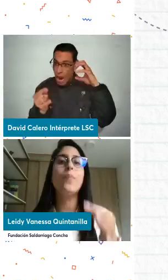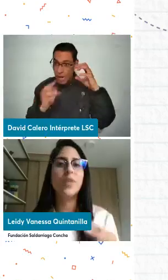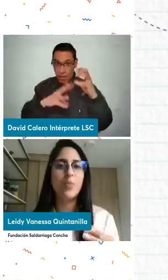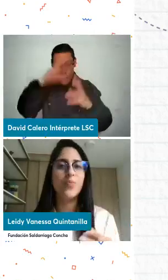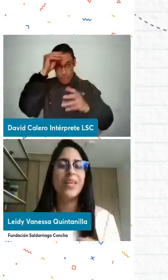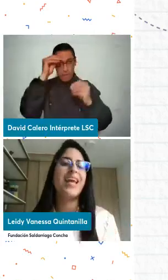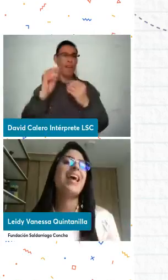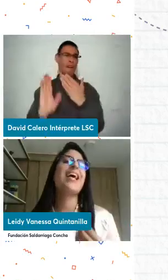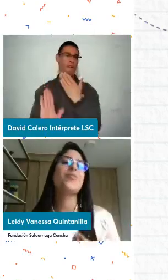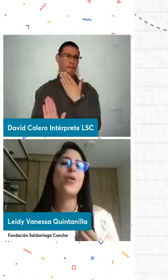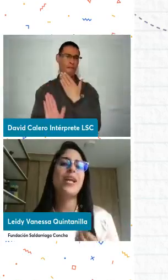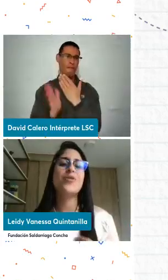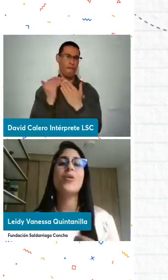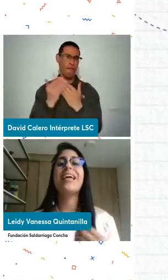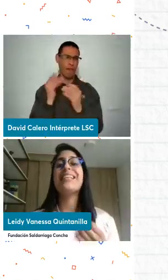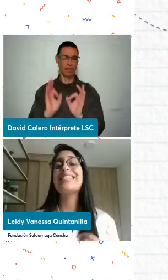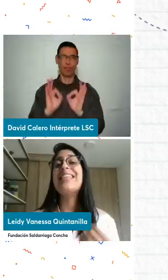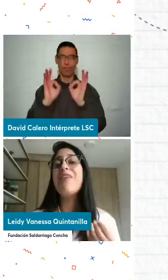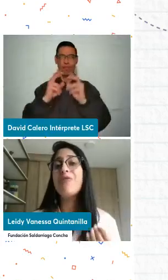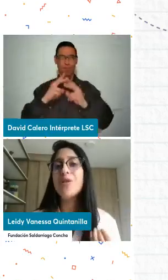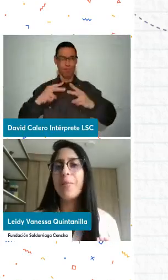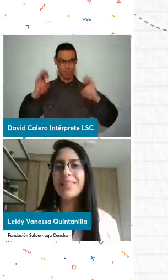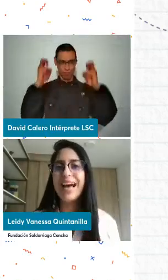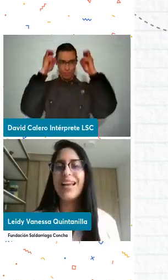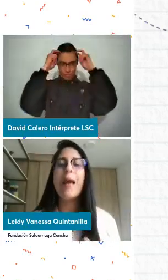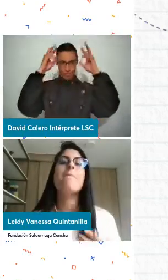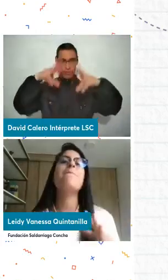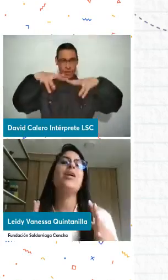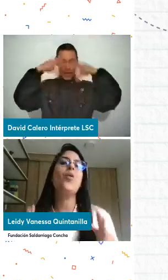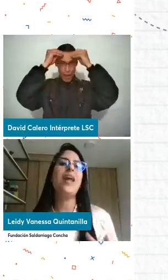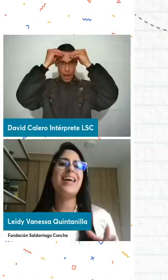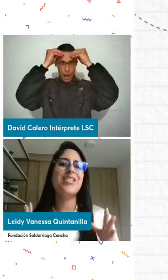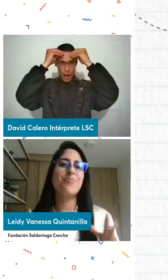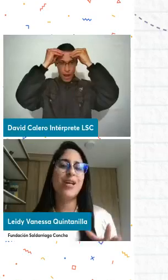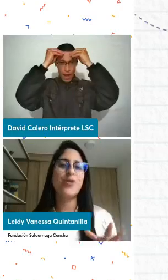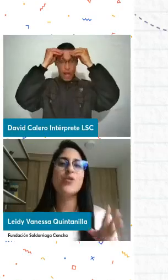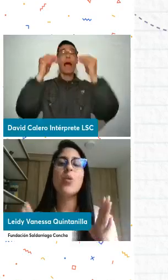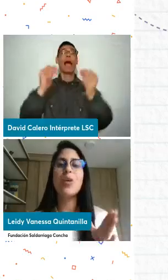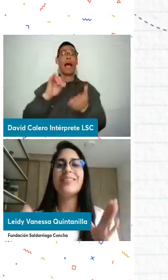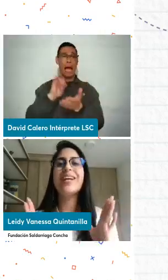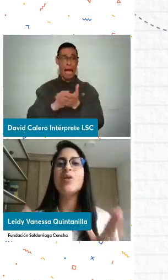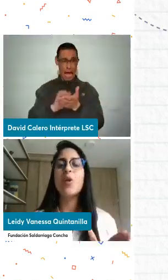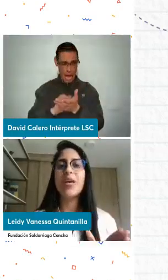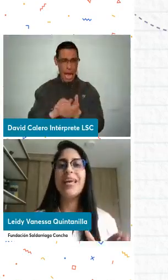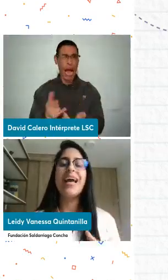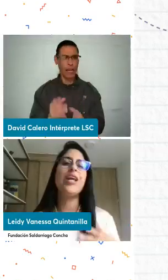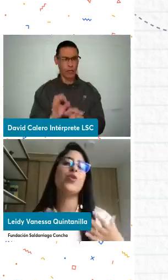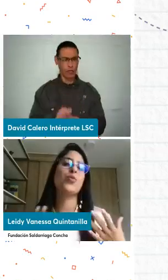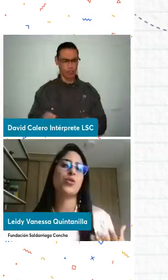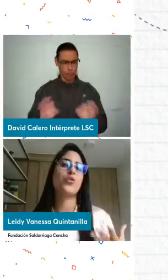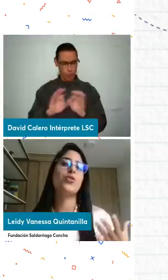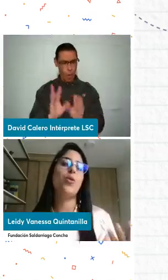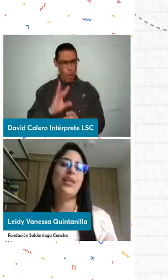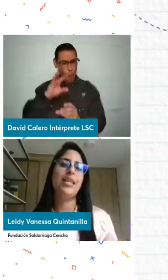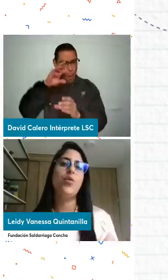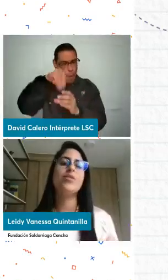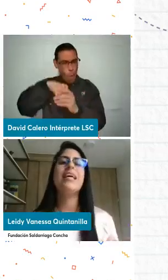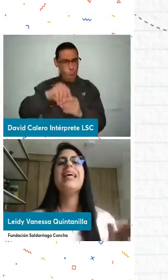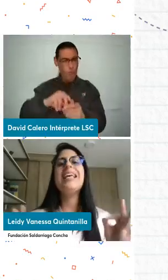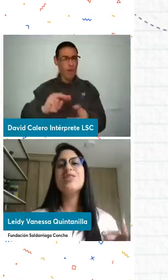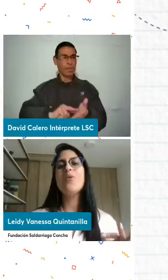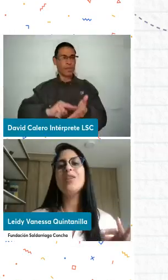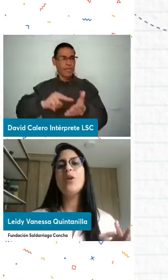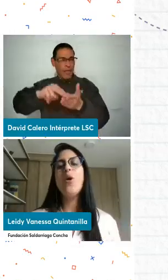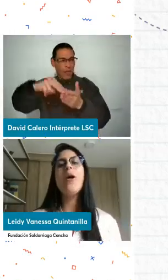más óptimo. Es por eso que es tan fundamental vincular aspectos como la tecnología en los procesos